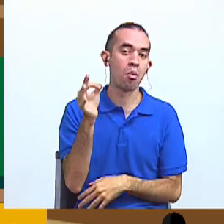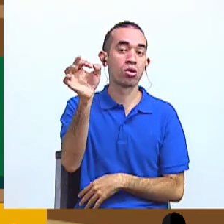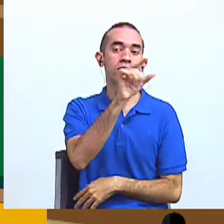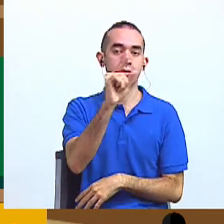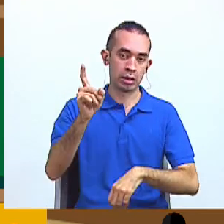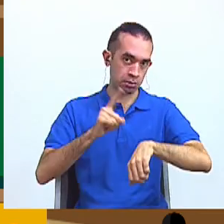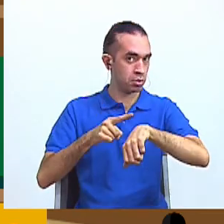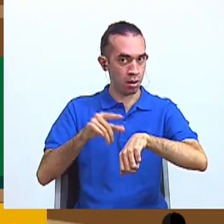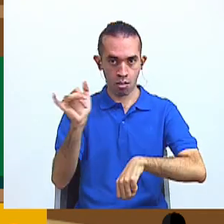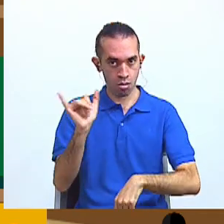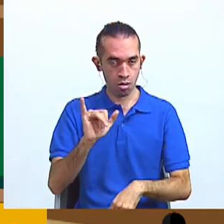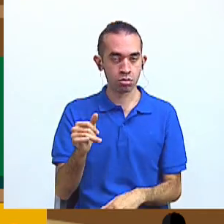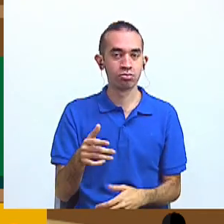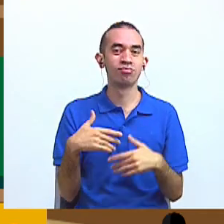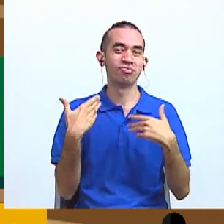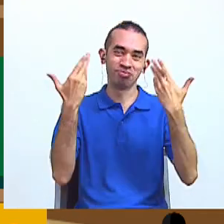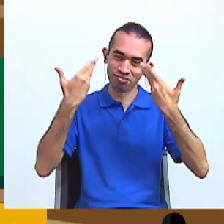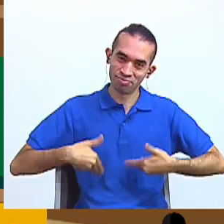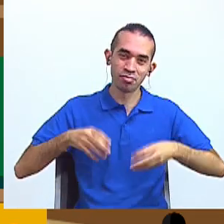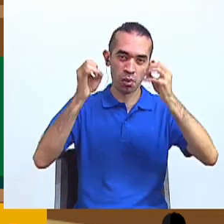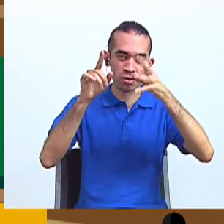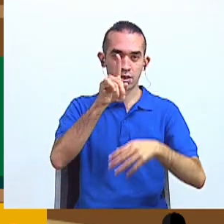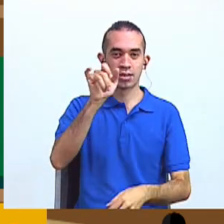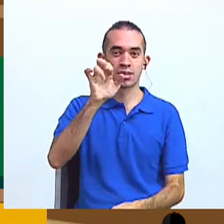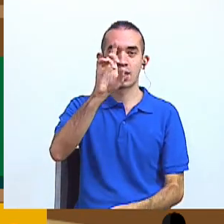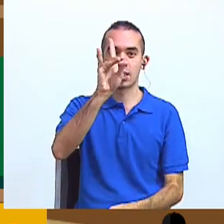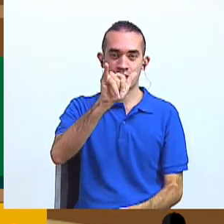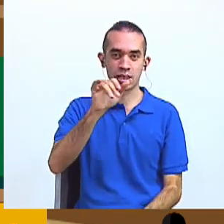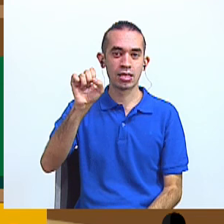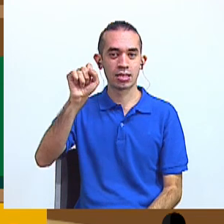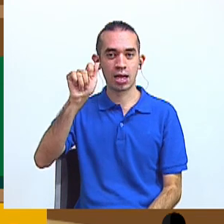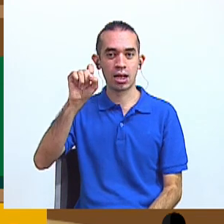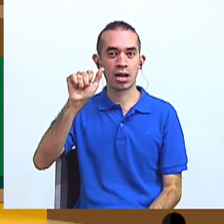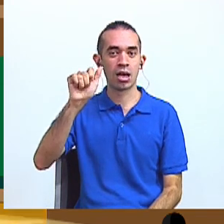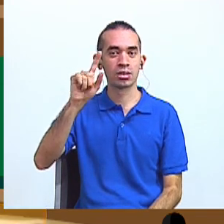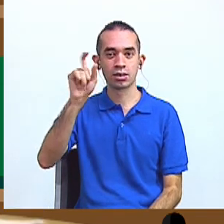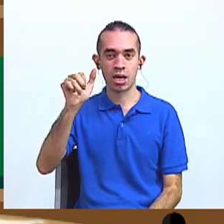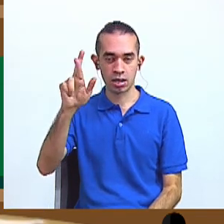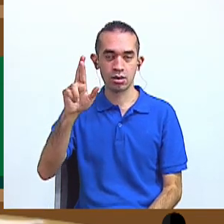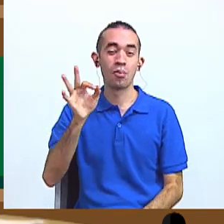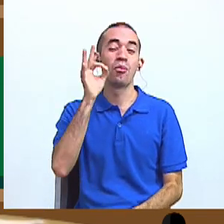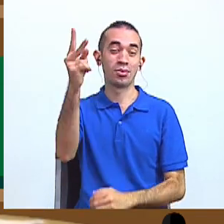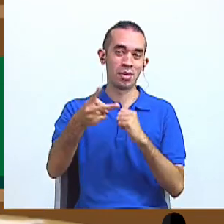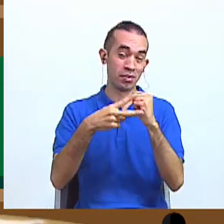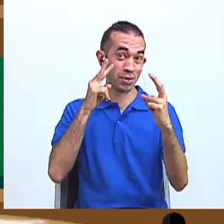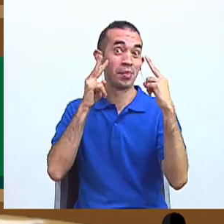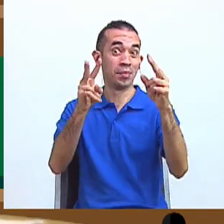misma hora. Con ustedes, la profesora Seidy Salazar. Hasta la próxima.